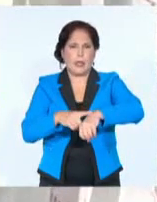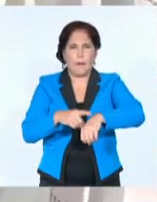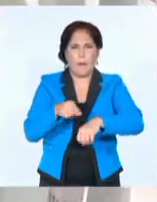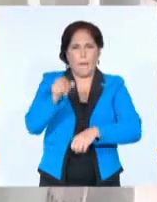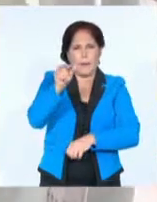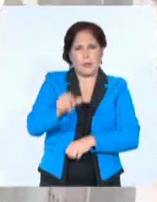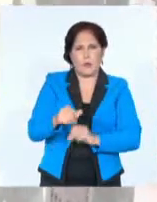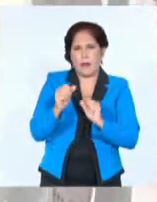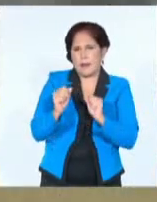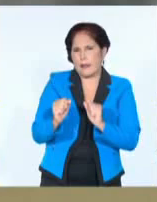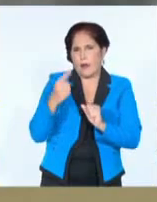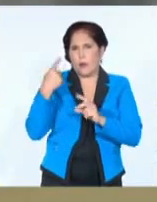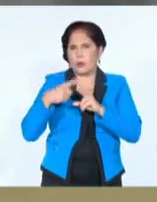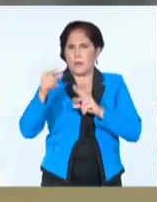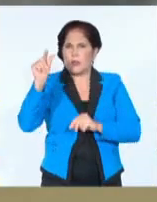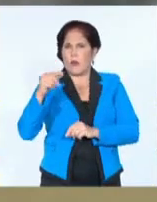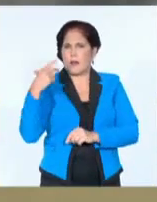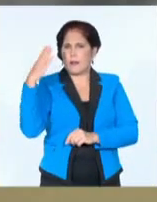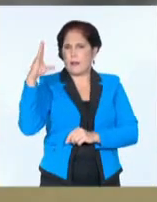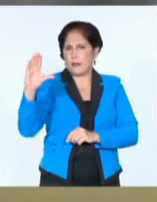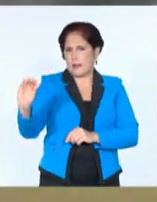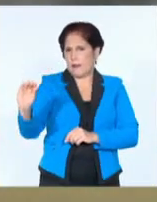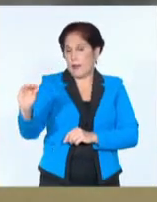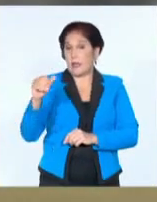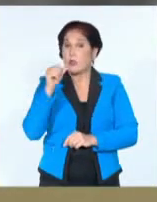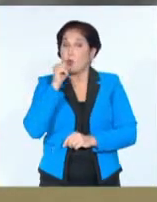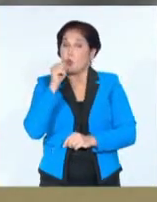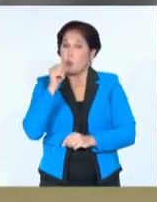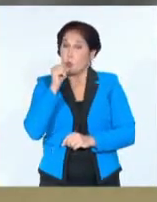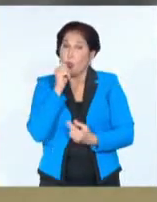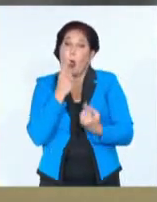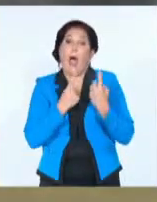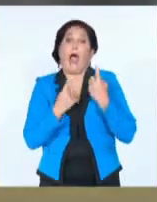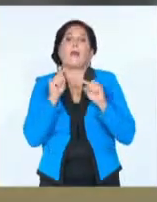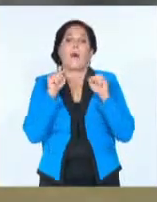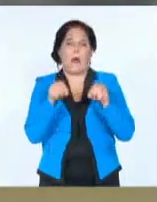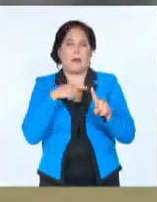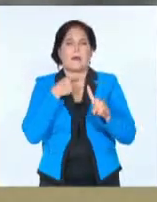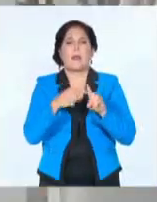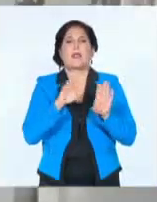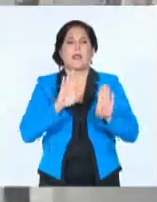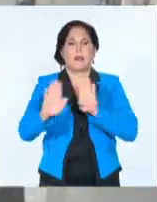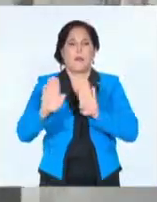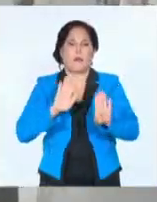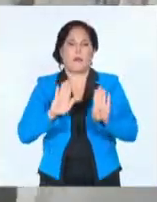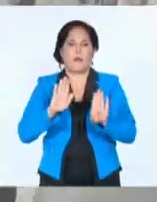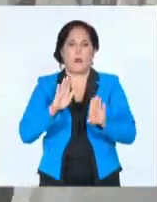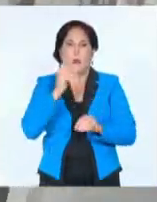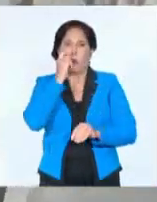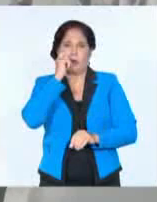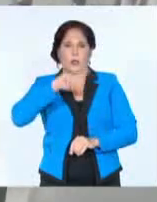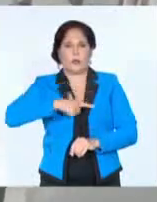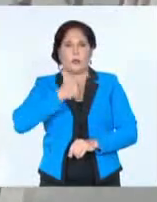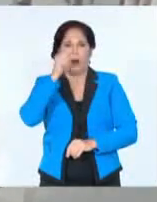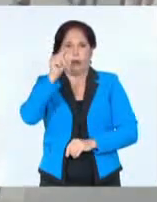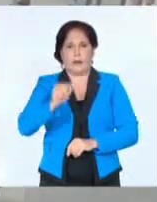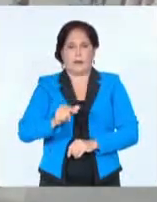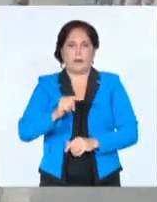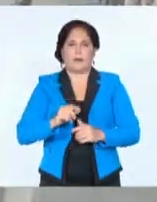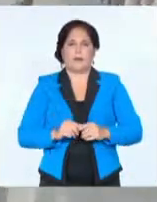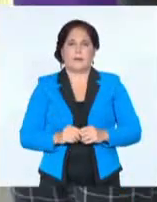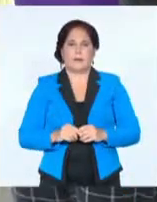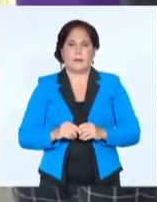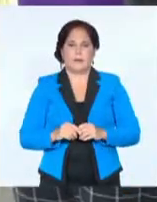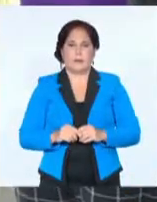queda? Esas interrogantes son apenas algunas de las que suscita la exposición Umbral del artista Joan Carratalá.